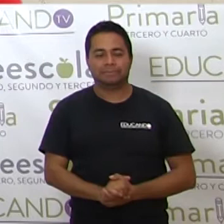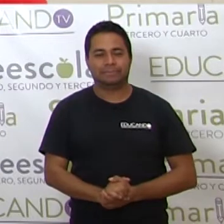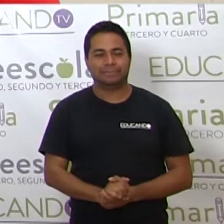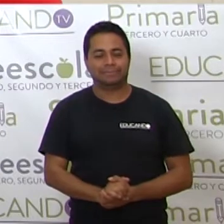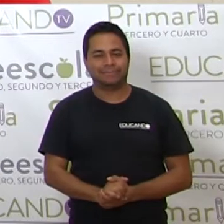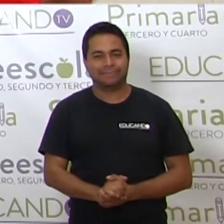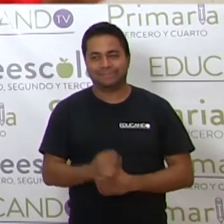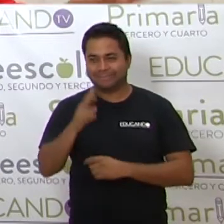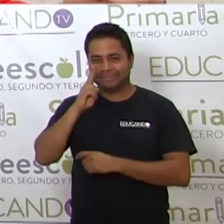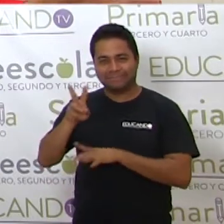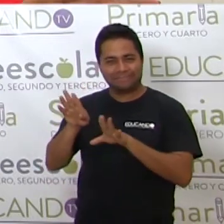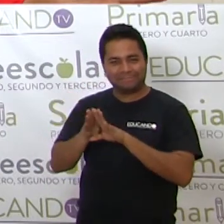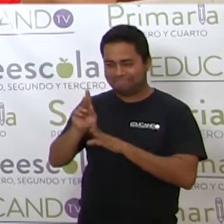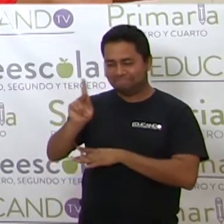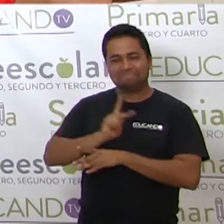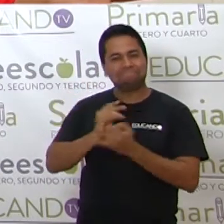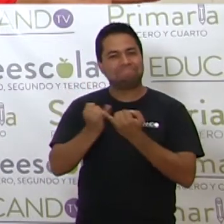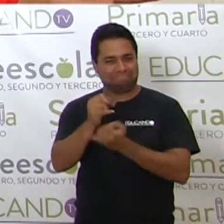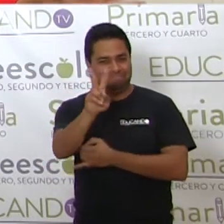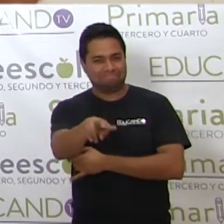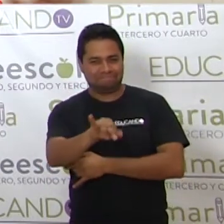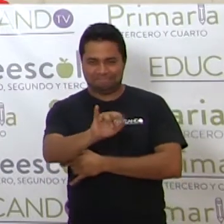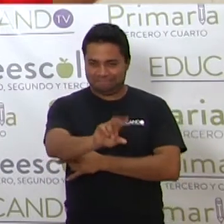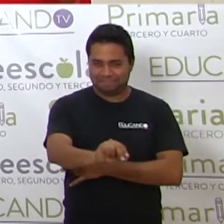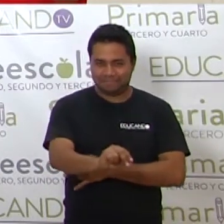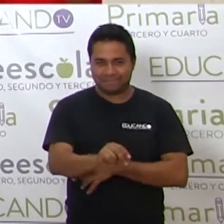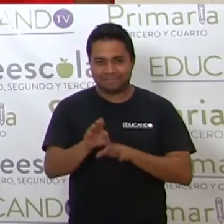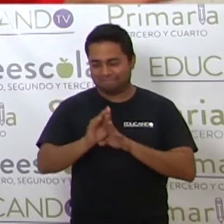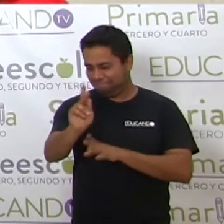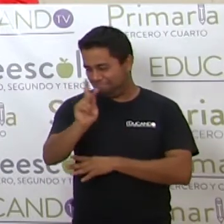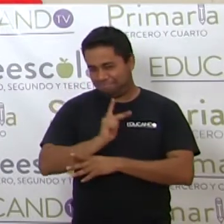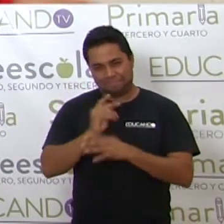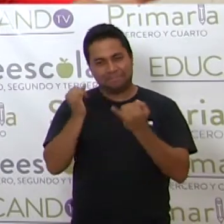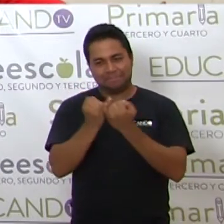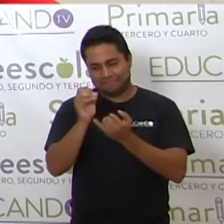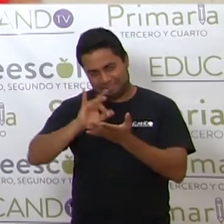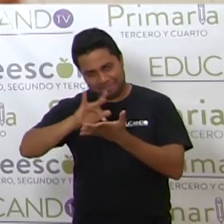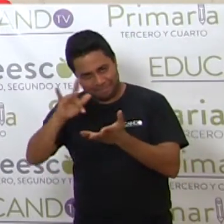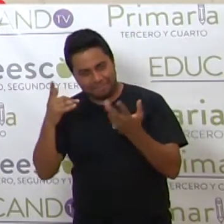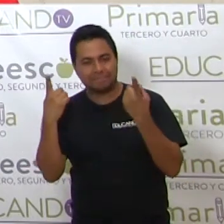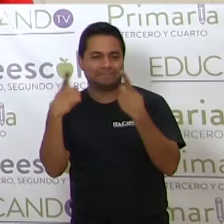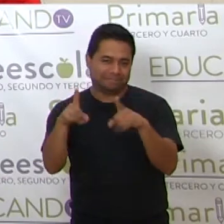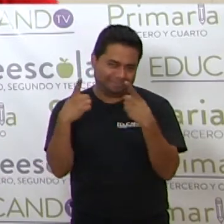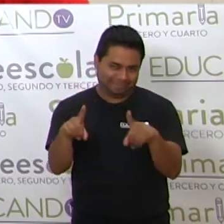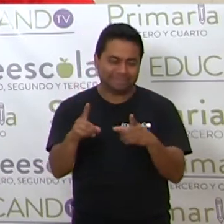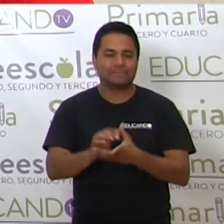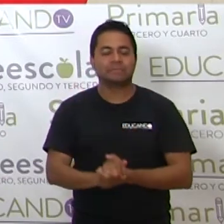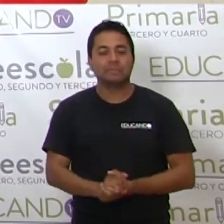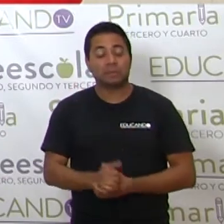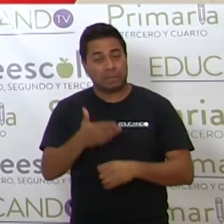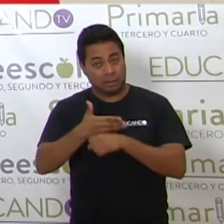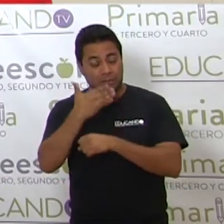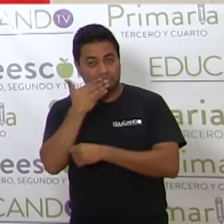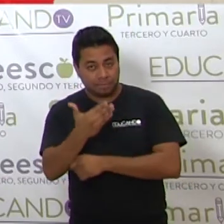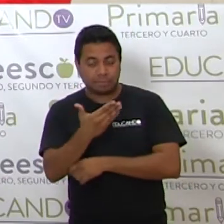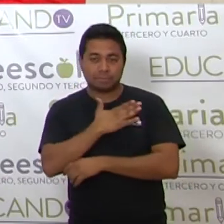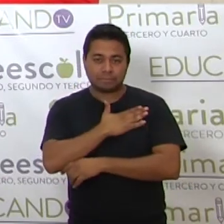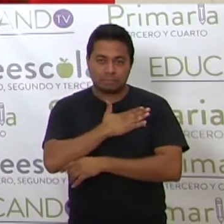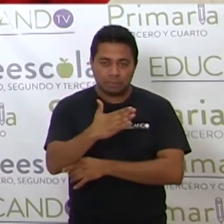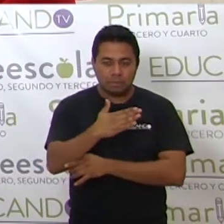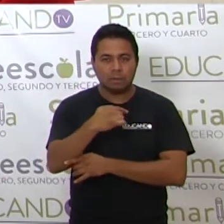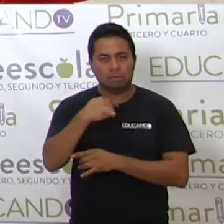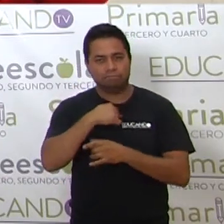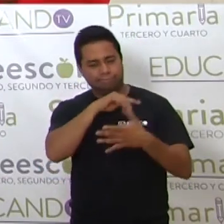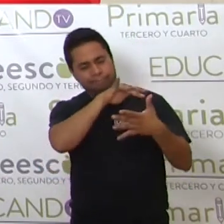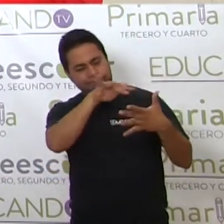y avena salió a igualitos yo no idéntico muchas gracias david muy bien pues bueno les